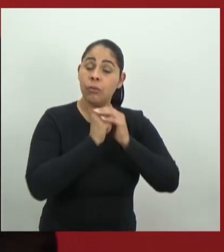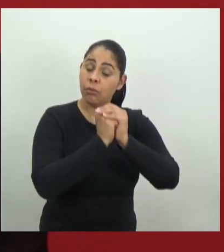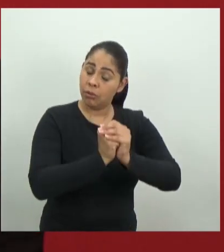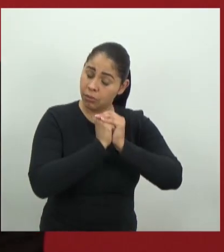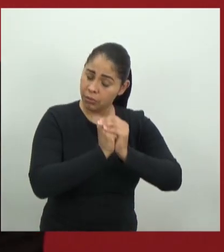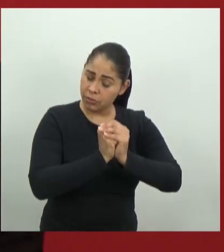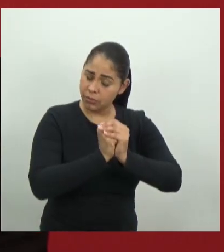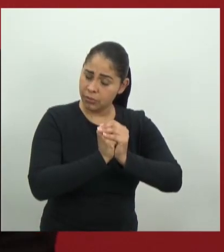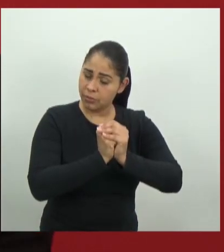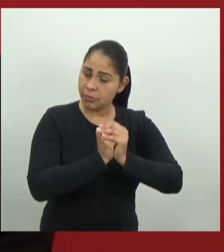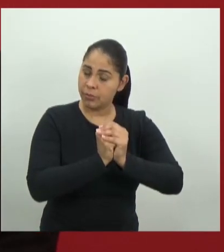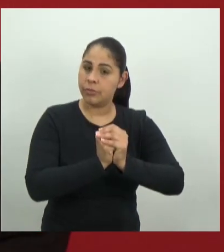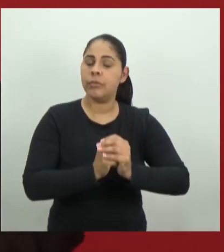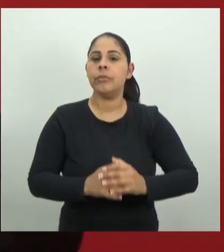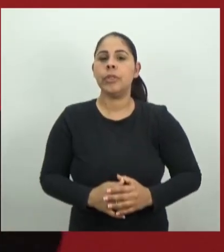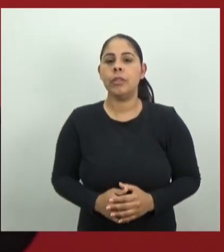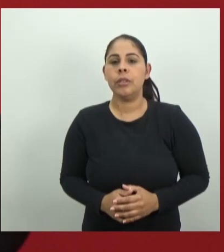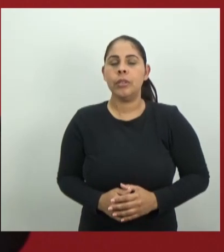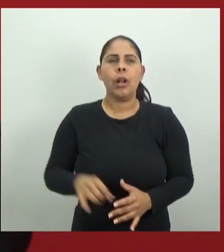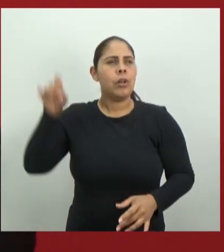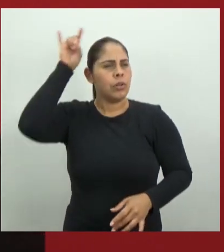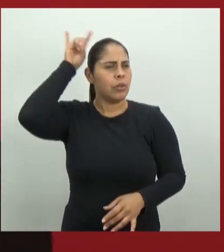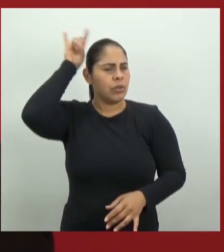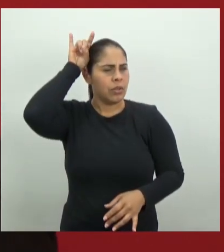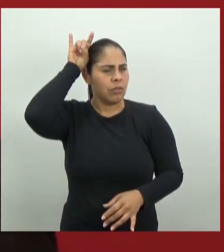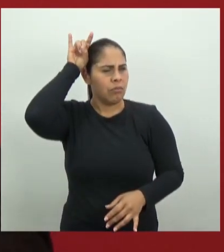Los demonios no le importa si tú ayunas o no.